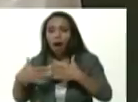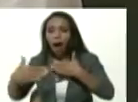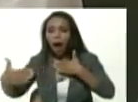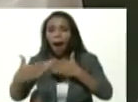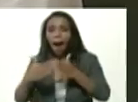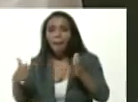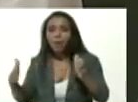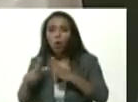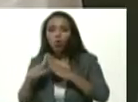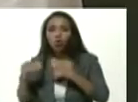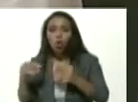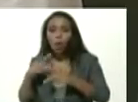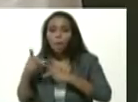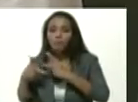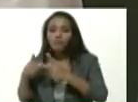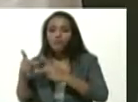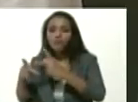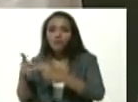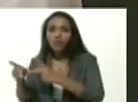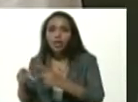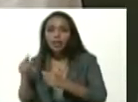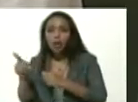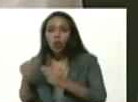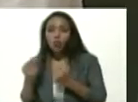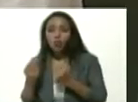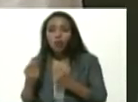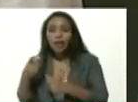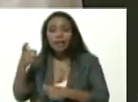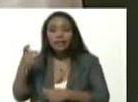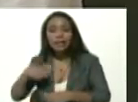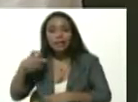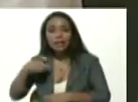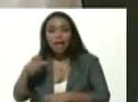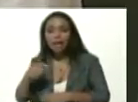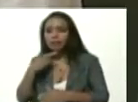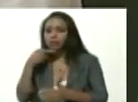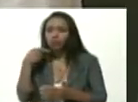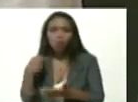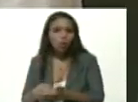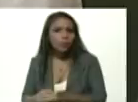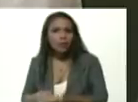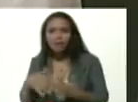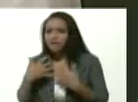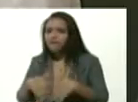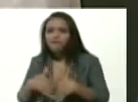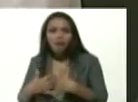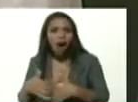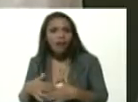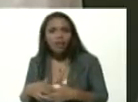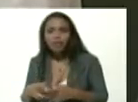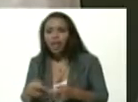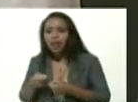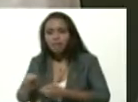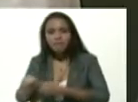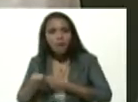a todos los productores de los rubros esenciales, llámese industrias de